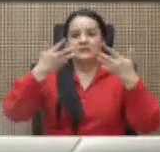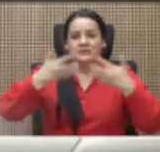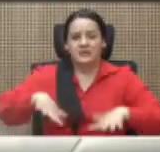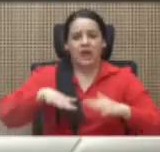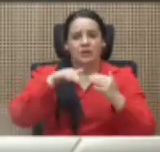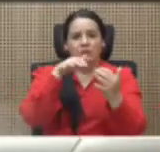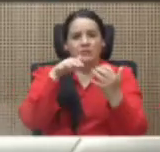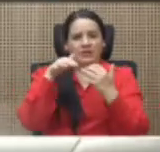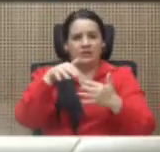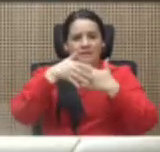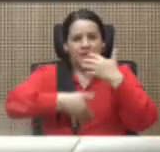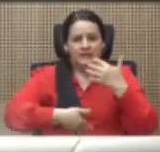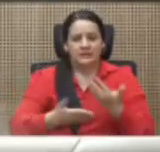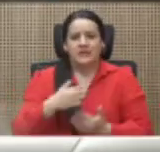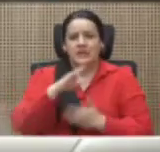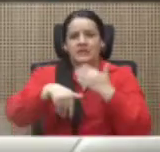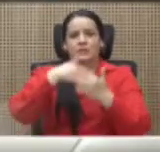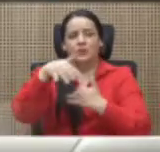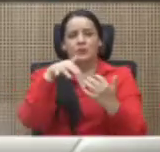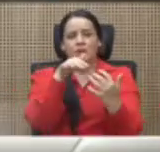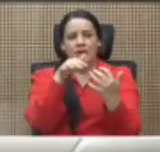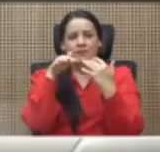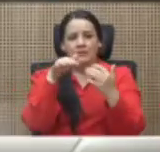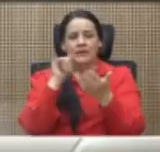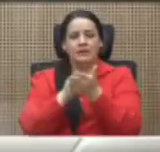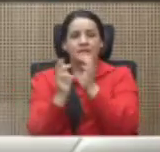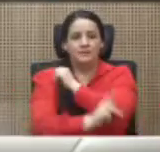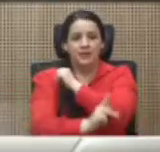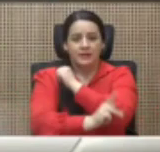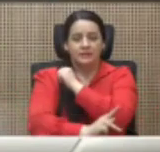sangre, después de una guerra en este país,